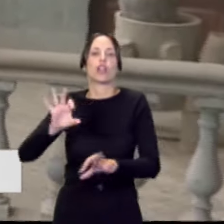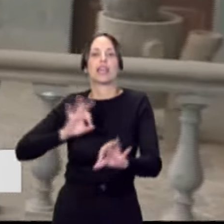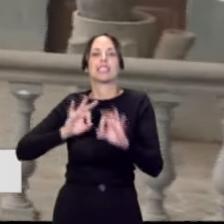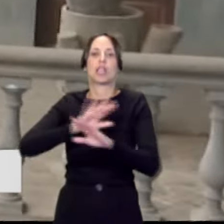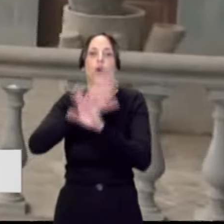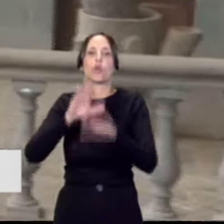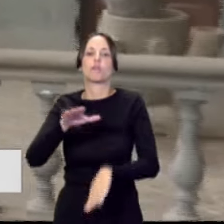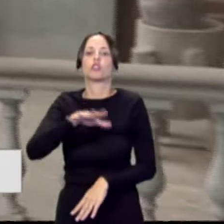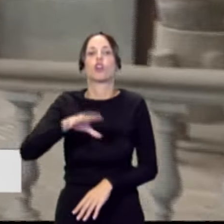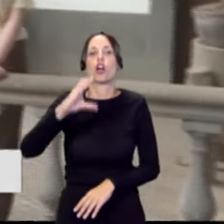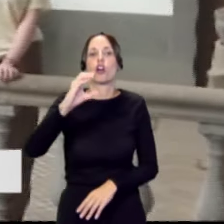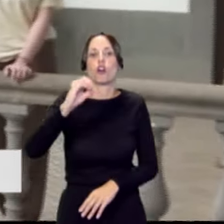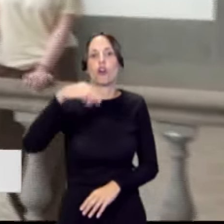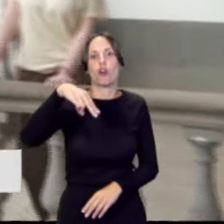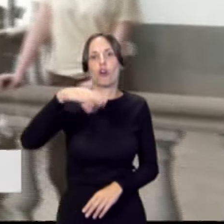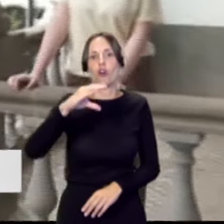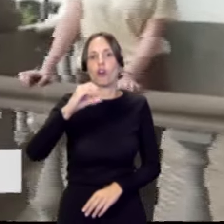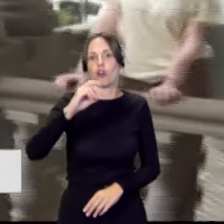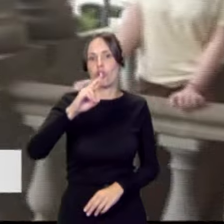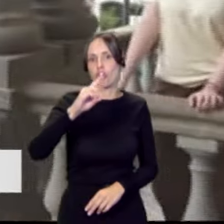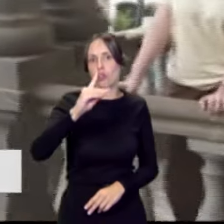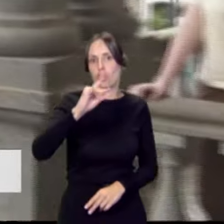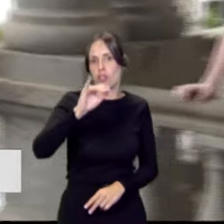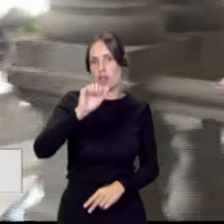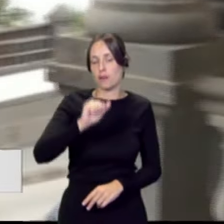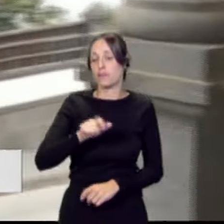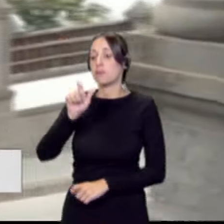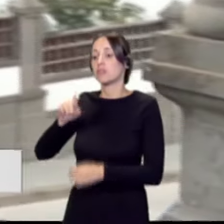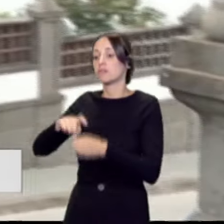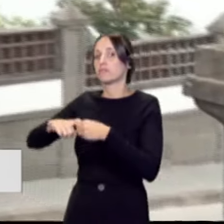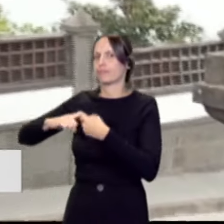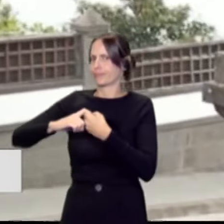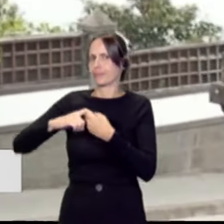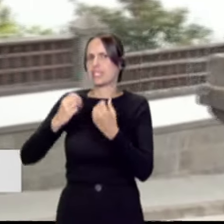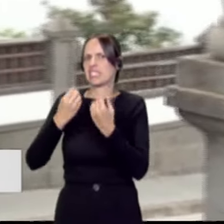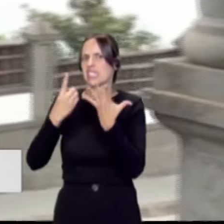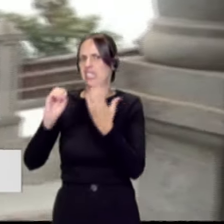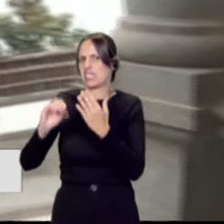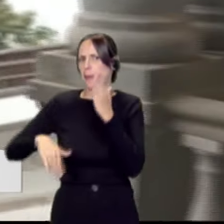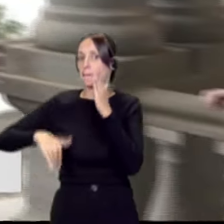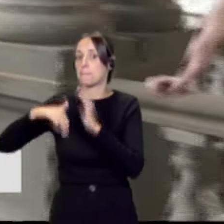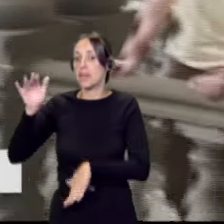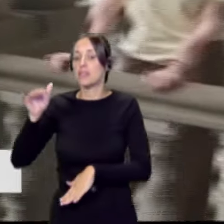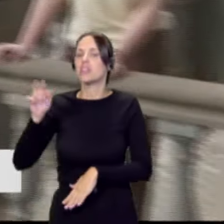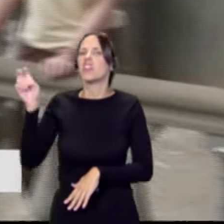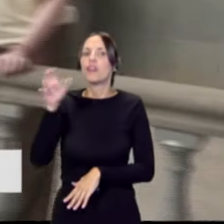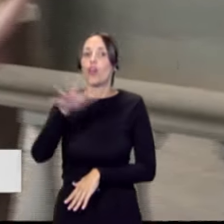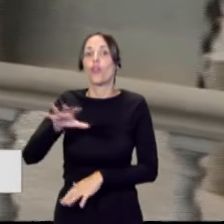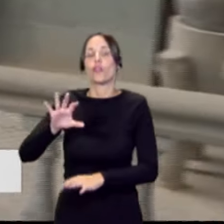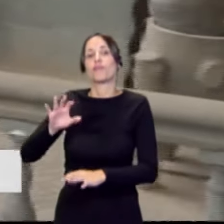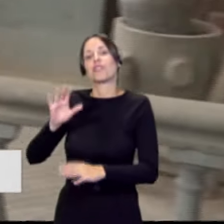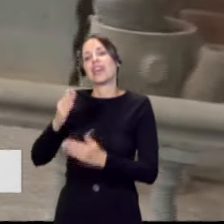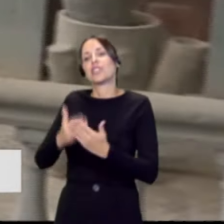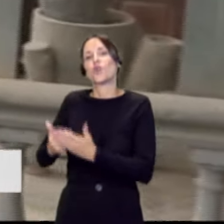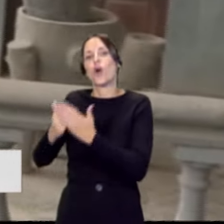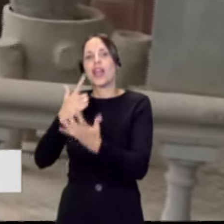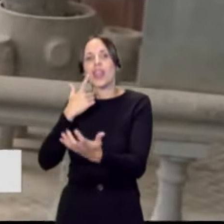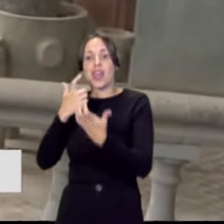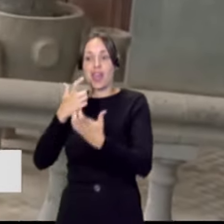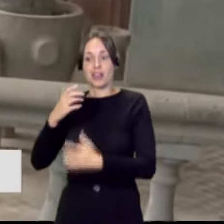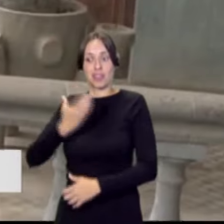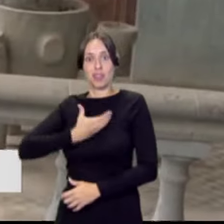que participan y son de las escuelas artísticas de aquí municipales. Efectivamente, este año